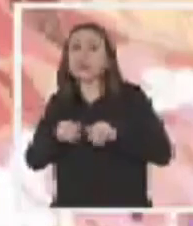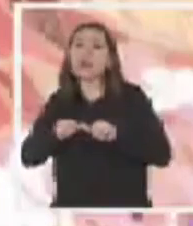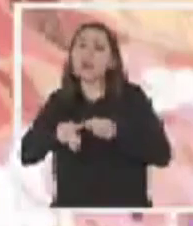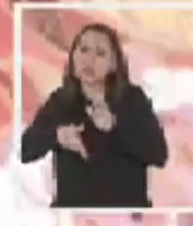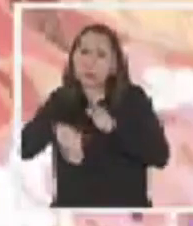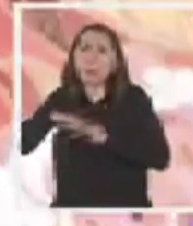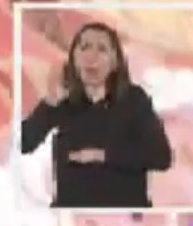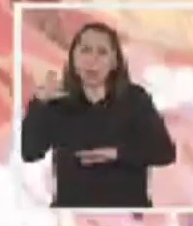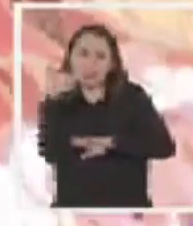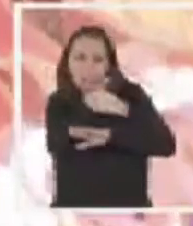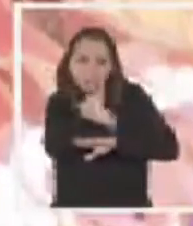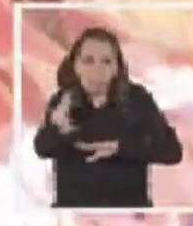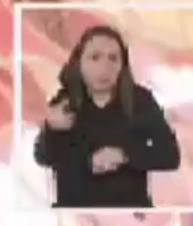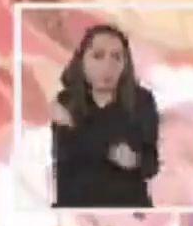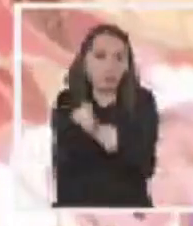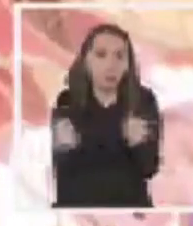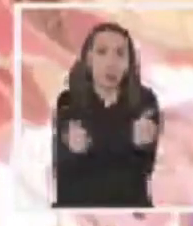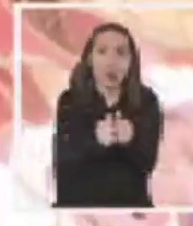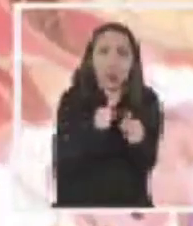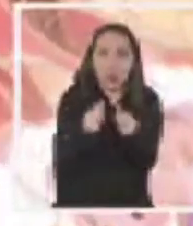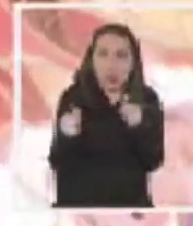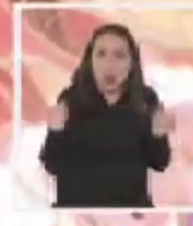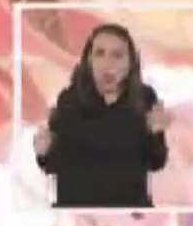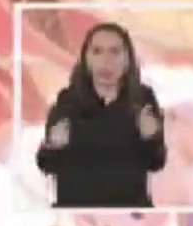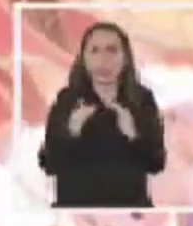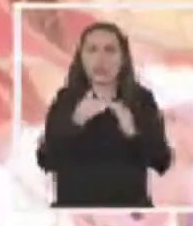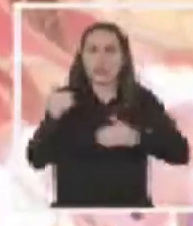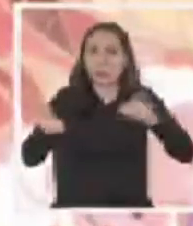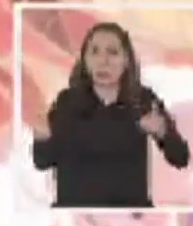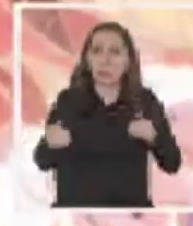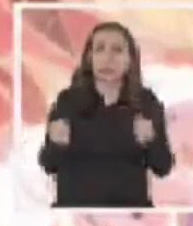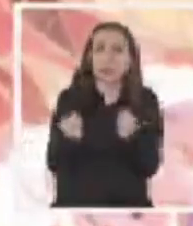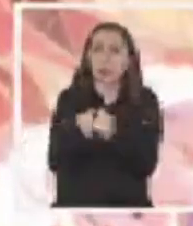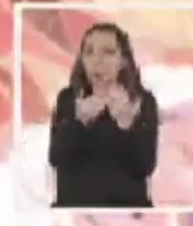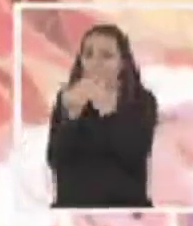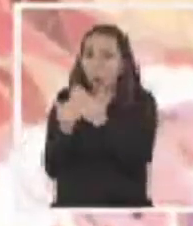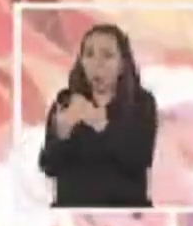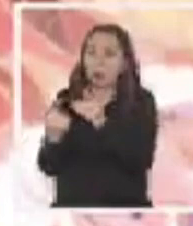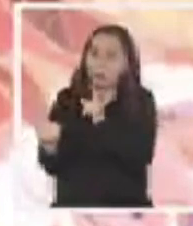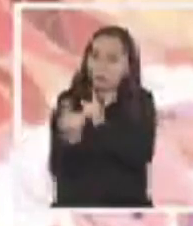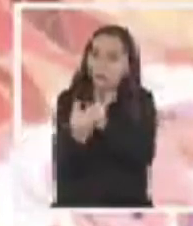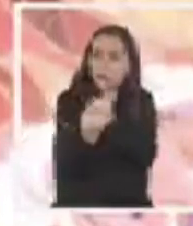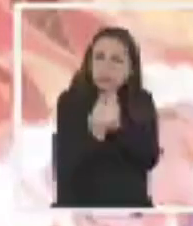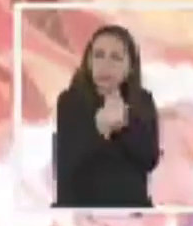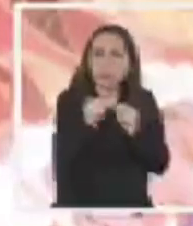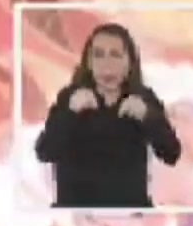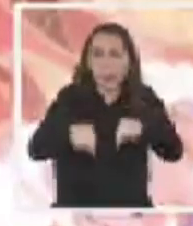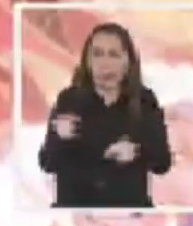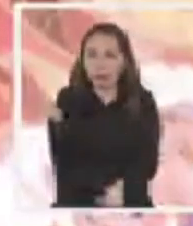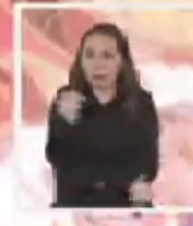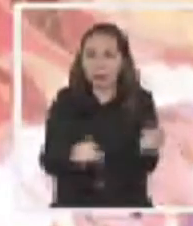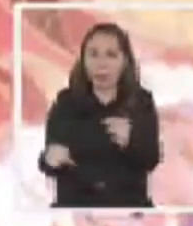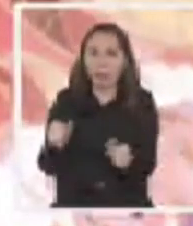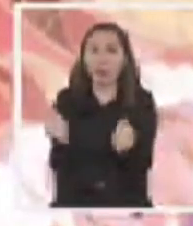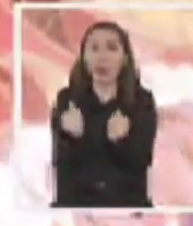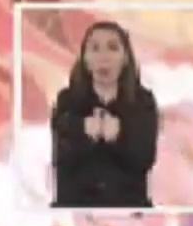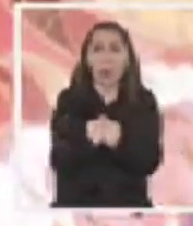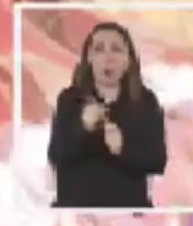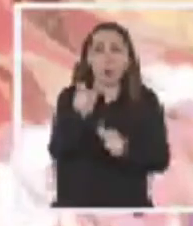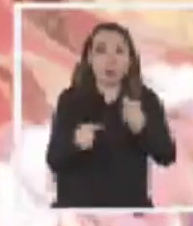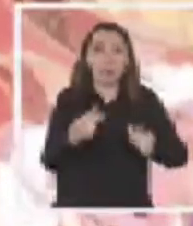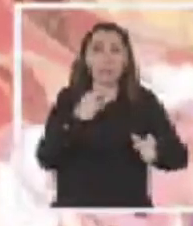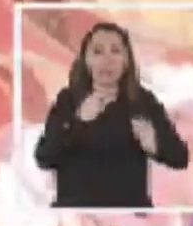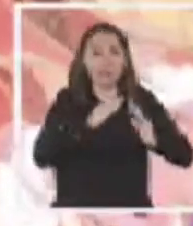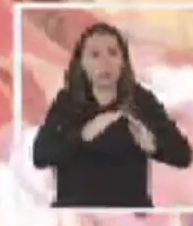acá trabajando en conjunto con los dirigentes y dirigentes aficionarios con los estudiantes que están hoy día acá presentes con los